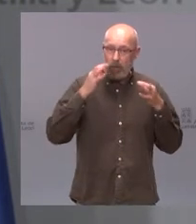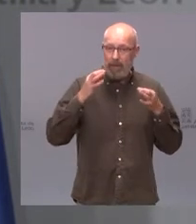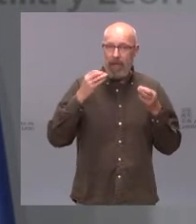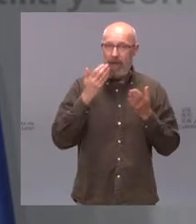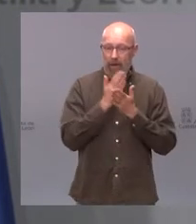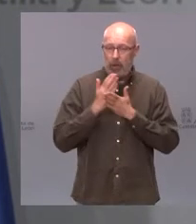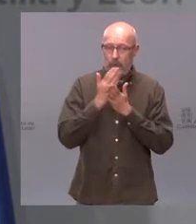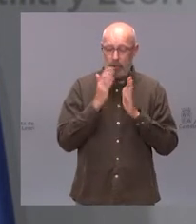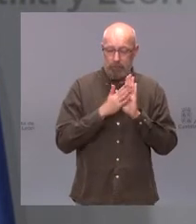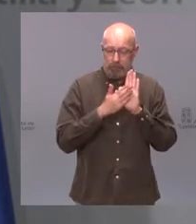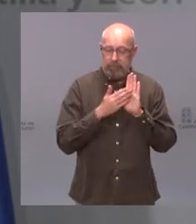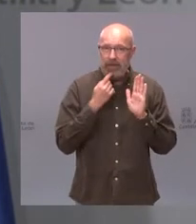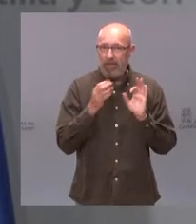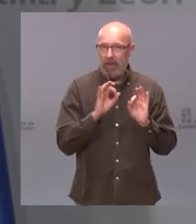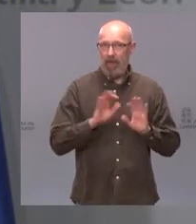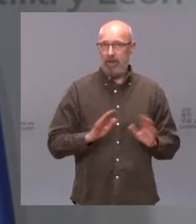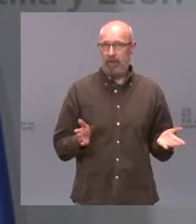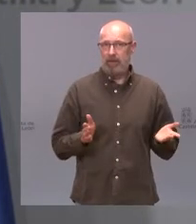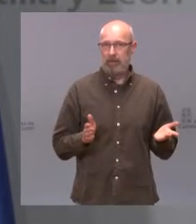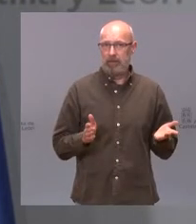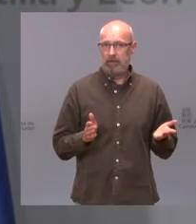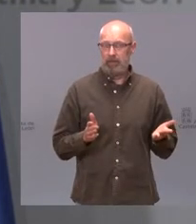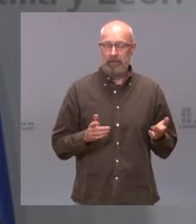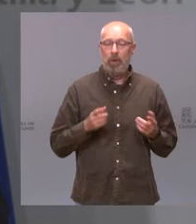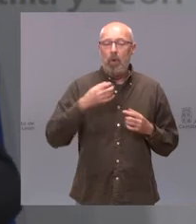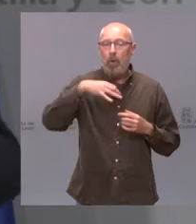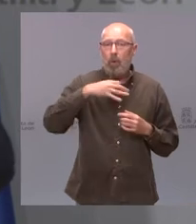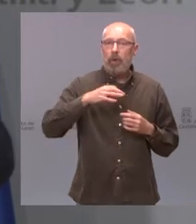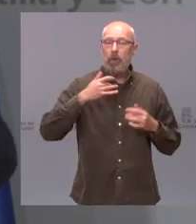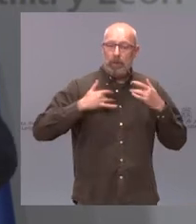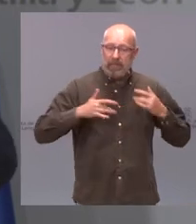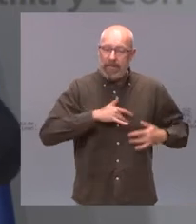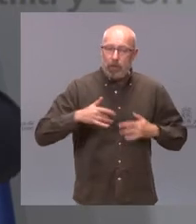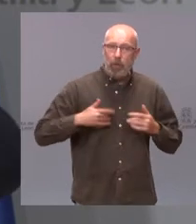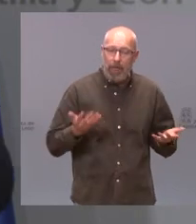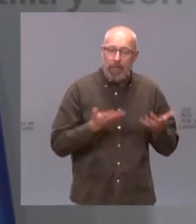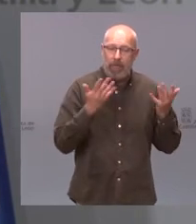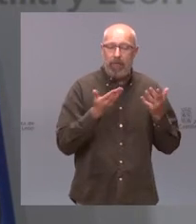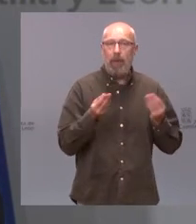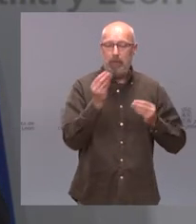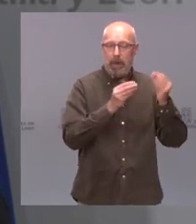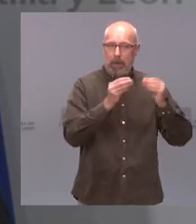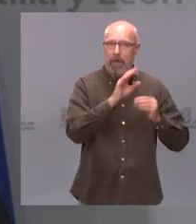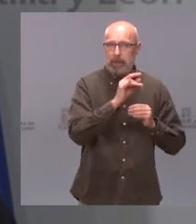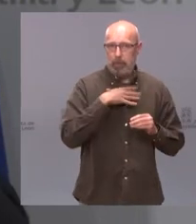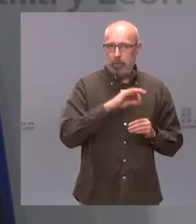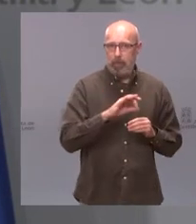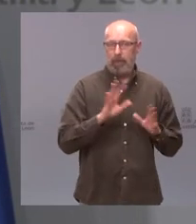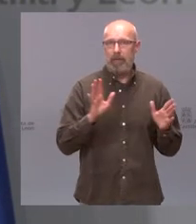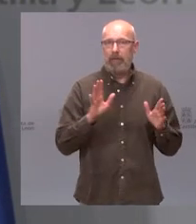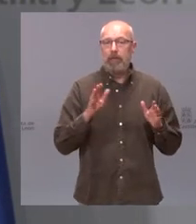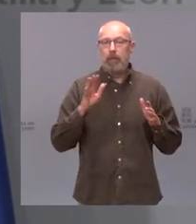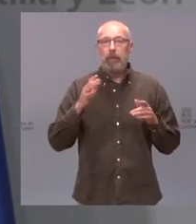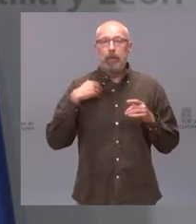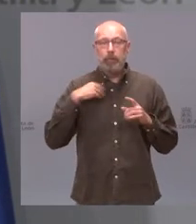demuestra que hay un mayor número de efectos adversos. Y con respecto a la eficacia clínica, tampoco